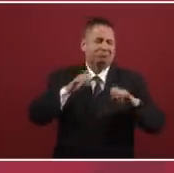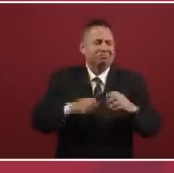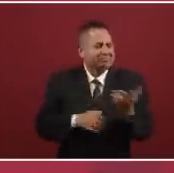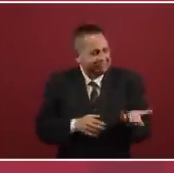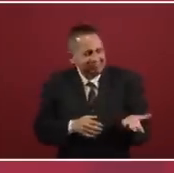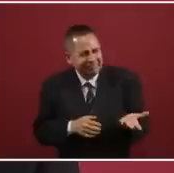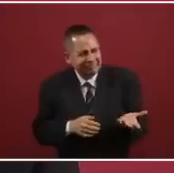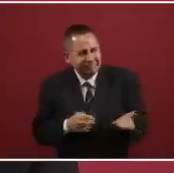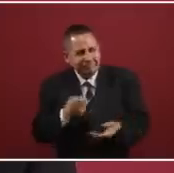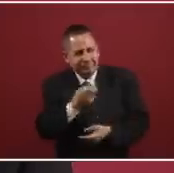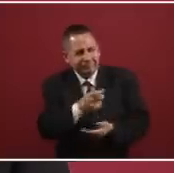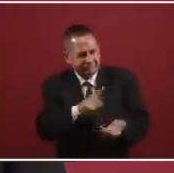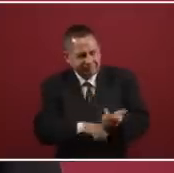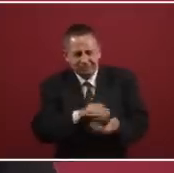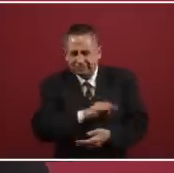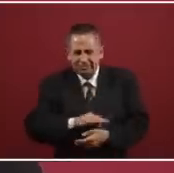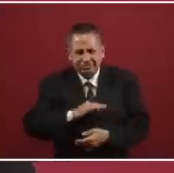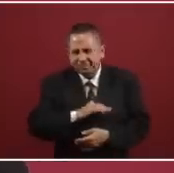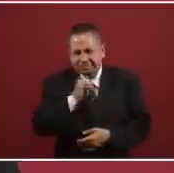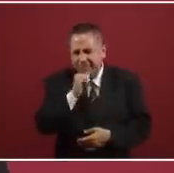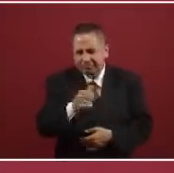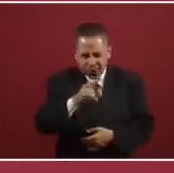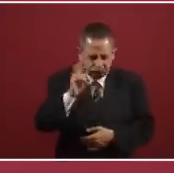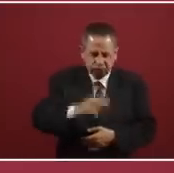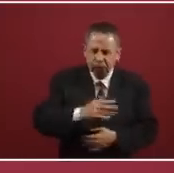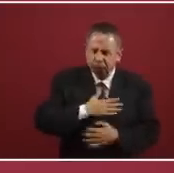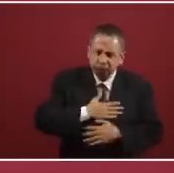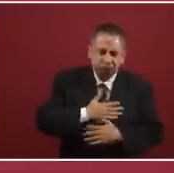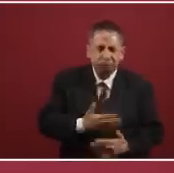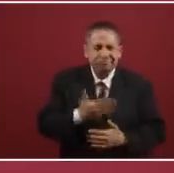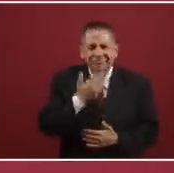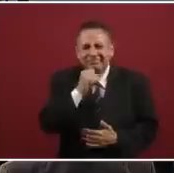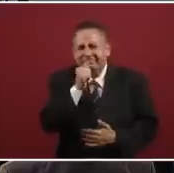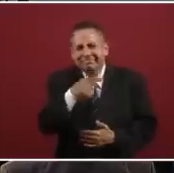Eso no es felicidad verdadera.